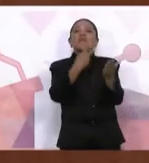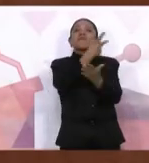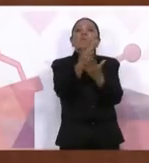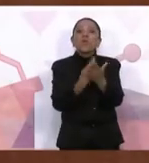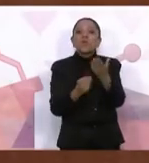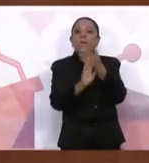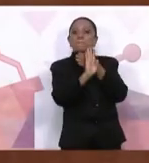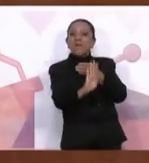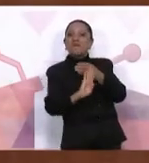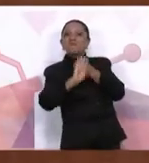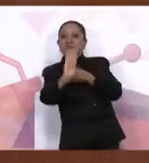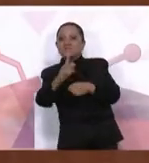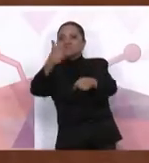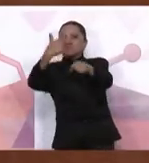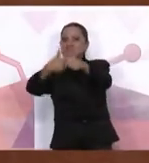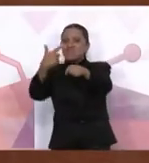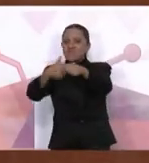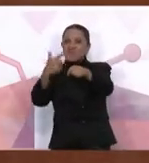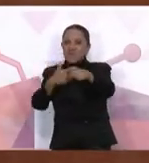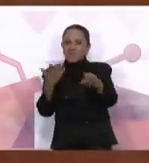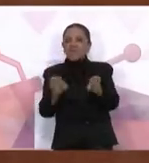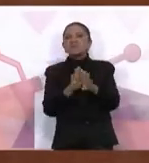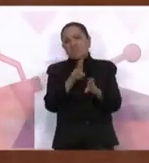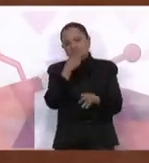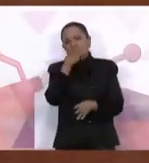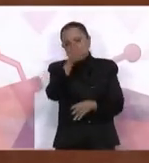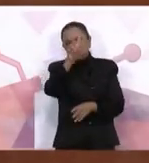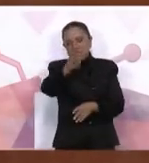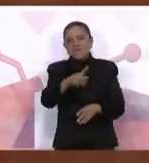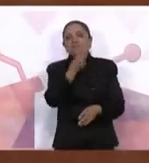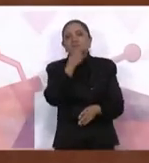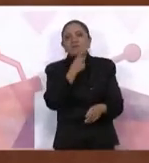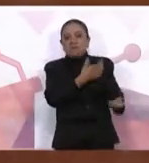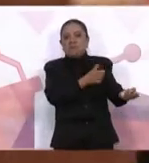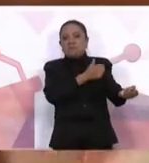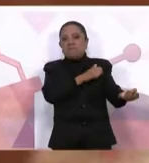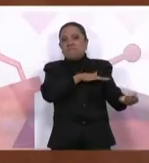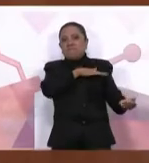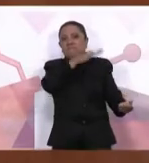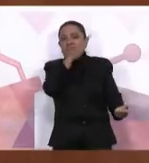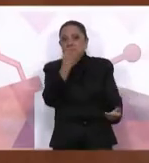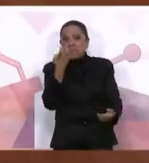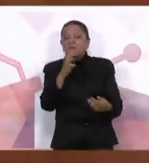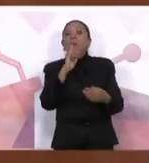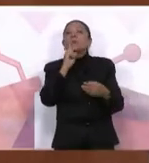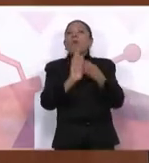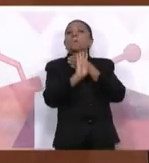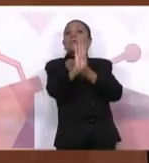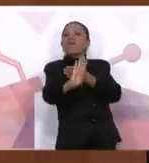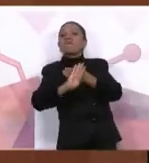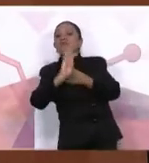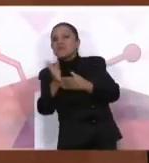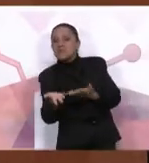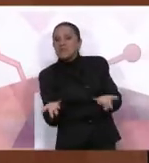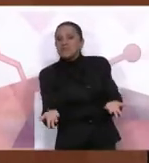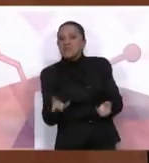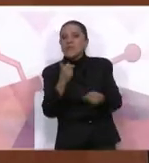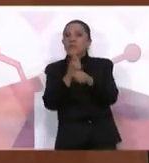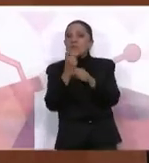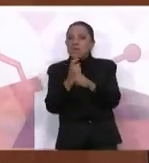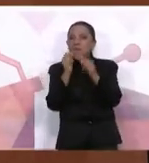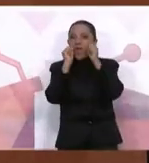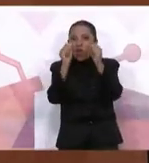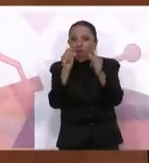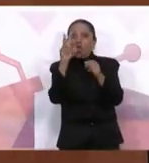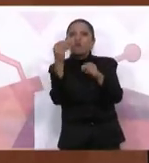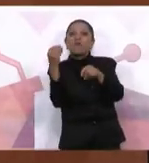a los móviles es como efectivamente la diabetes y la hipertensión hay que prevenir para evitar este tipo de problemas pero además hay que reforzar a